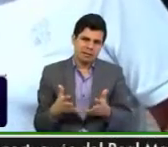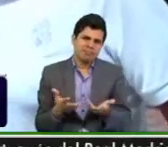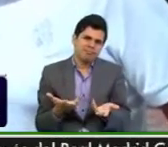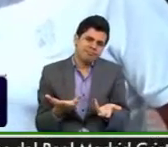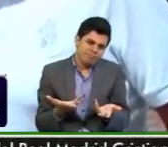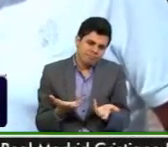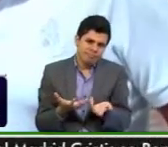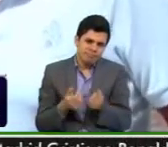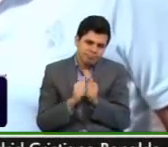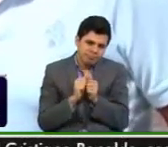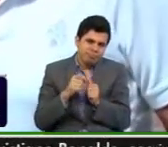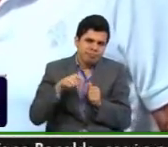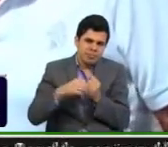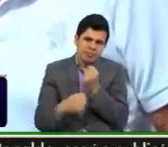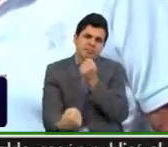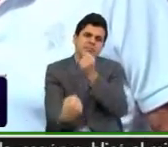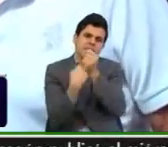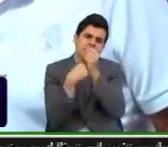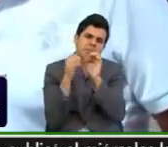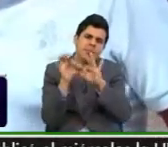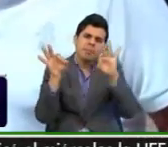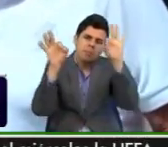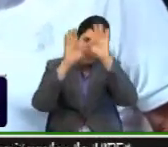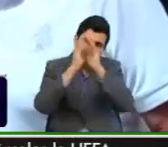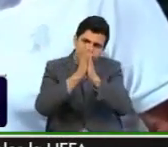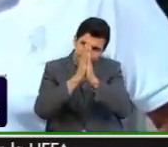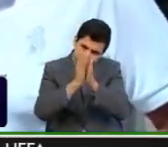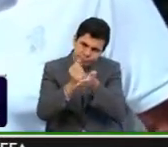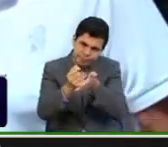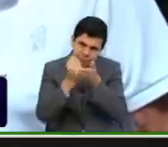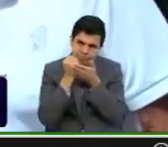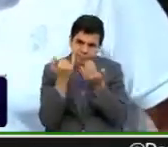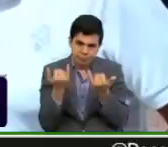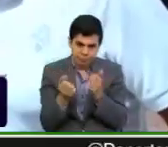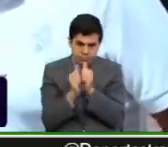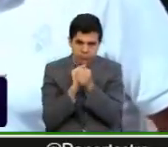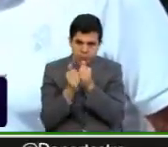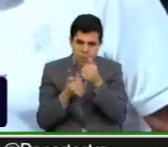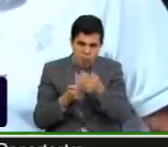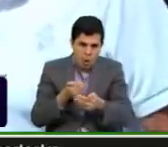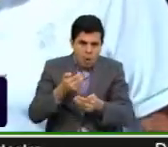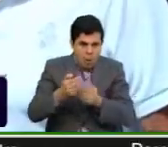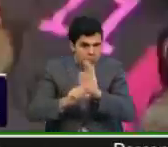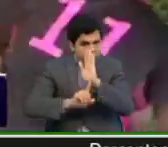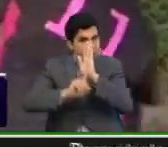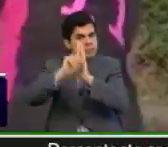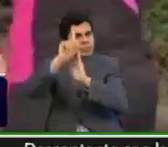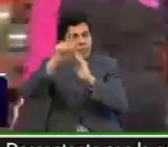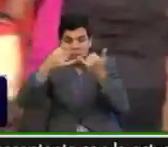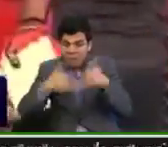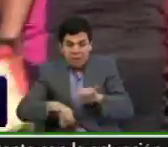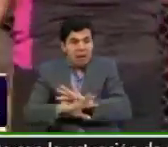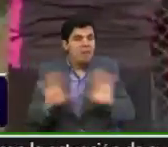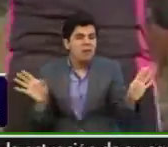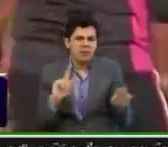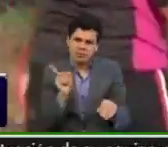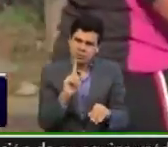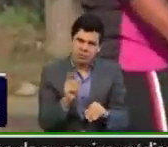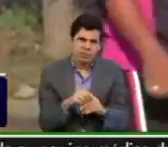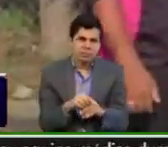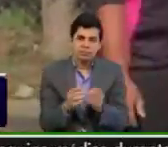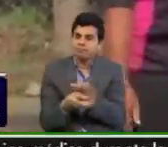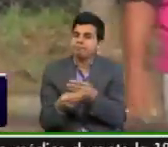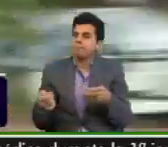la parte deportiva que nos ayuden, que nos colaboren para que este deporte no muera totalmente. Y para evitar que el softball